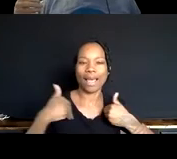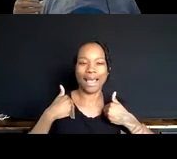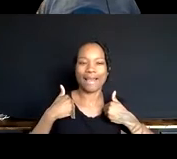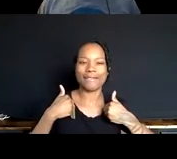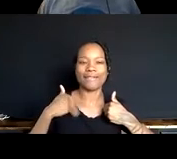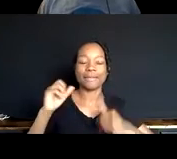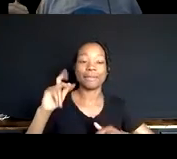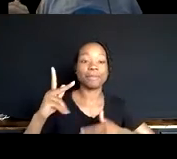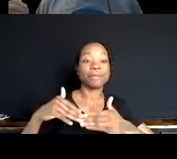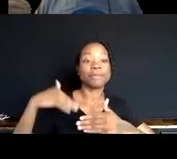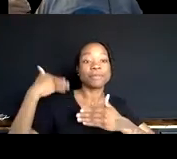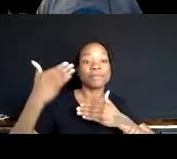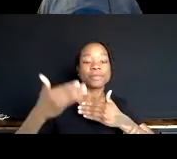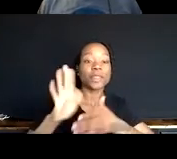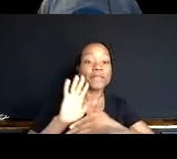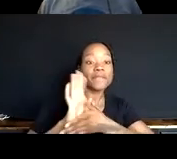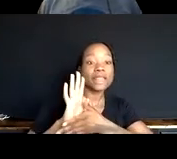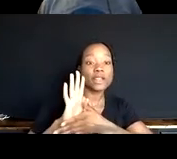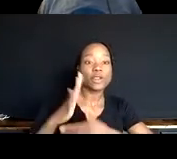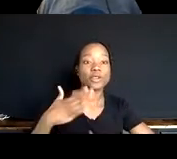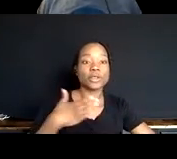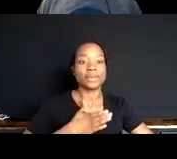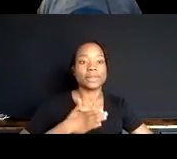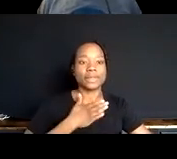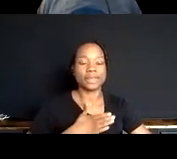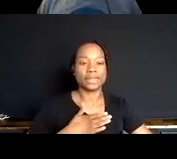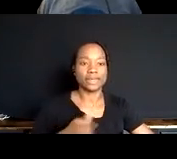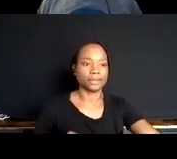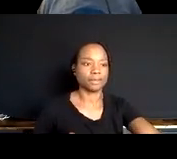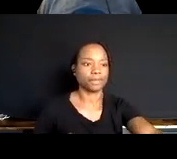¿Podemos movernos hacia los videos ahora?